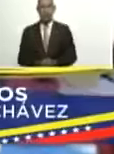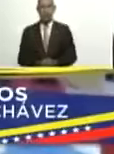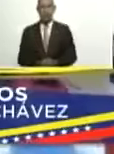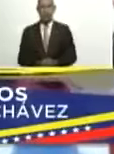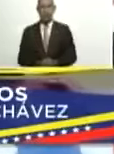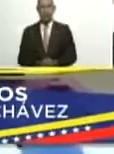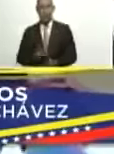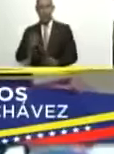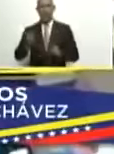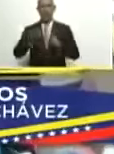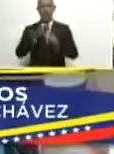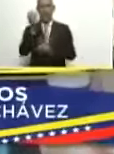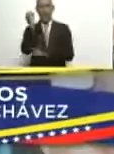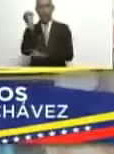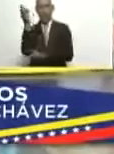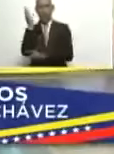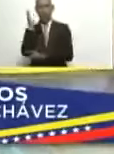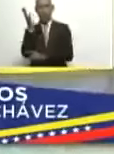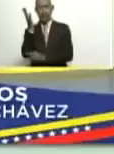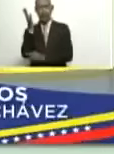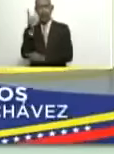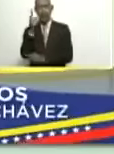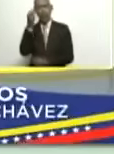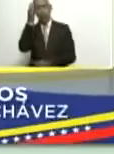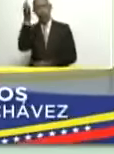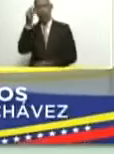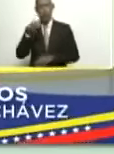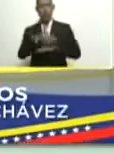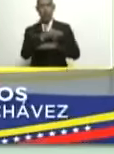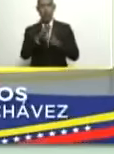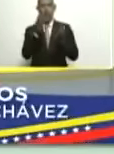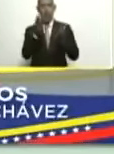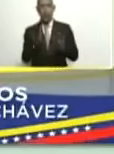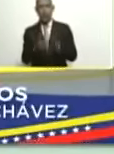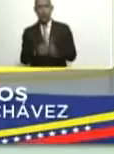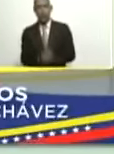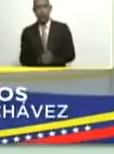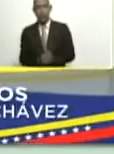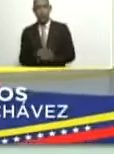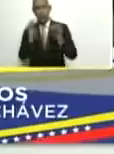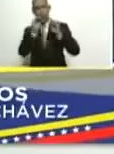En el primer Consejo de Ministros que convocó Chávez,